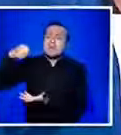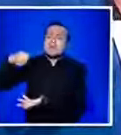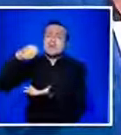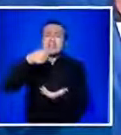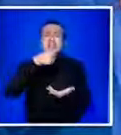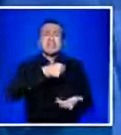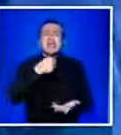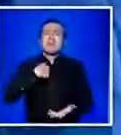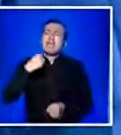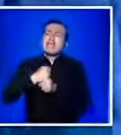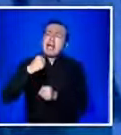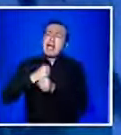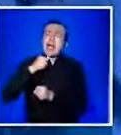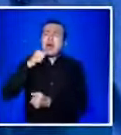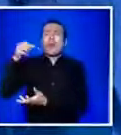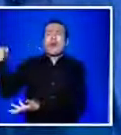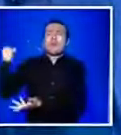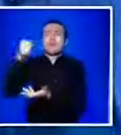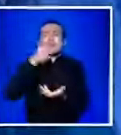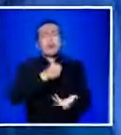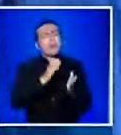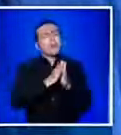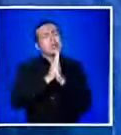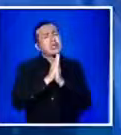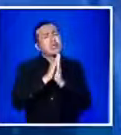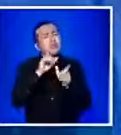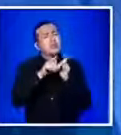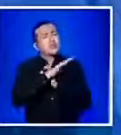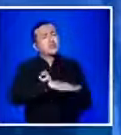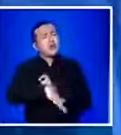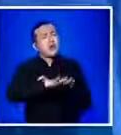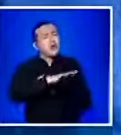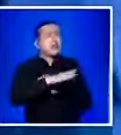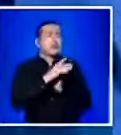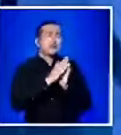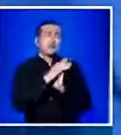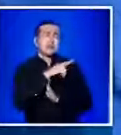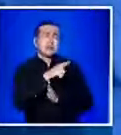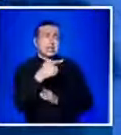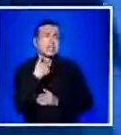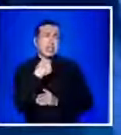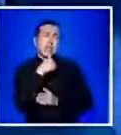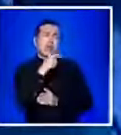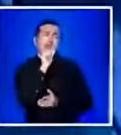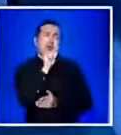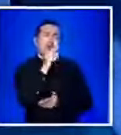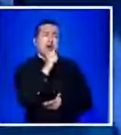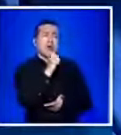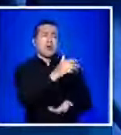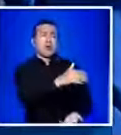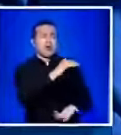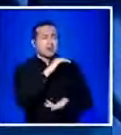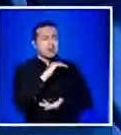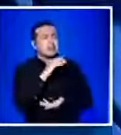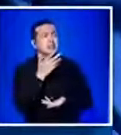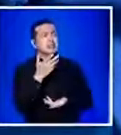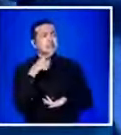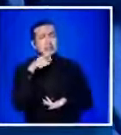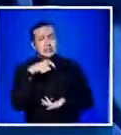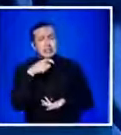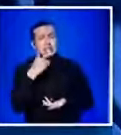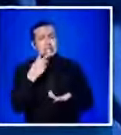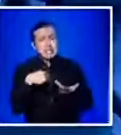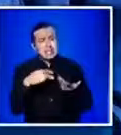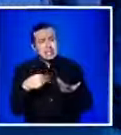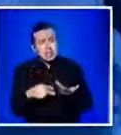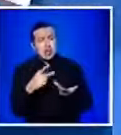nuestros trabajos o pedir a los vecinos aledaños que nos regalen un poco de agua para aquí, para nuestros hijos.